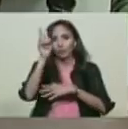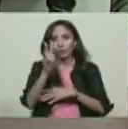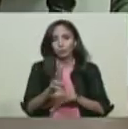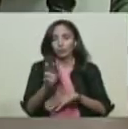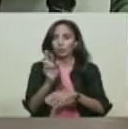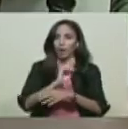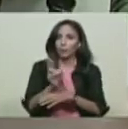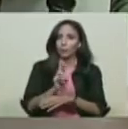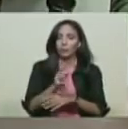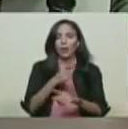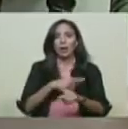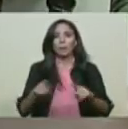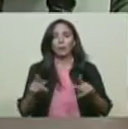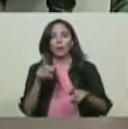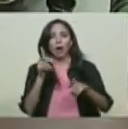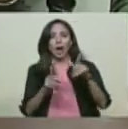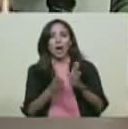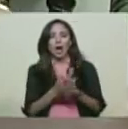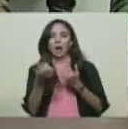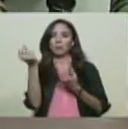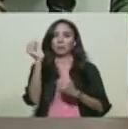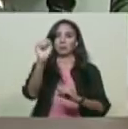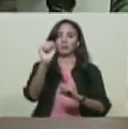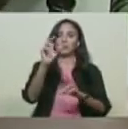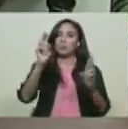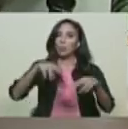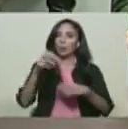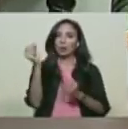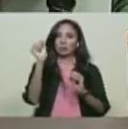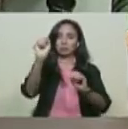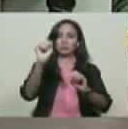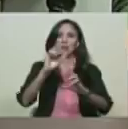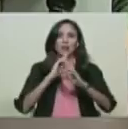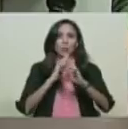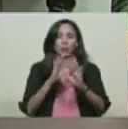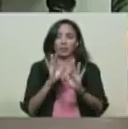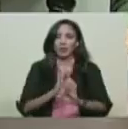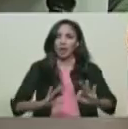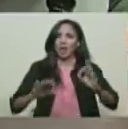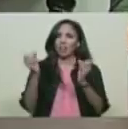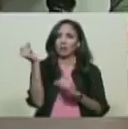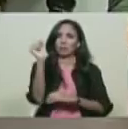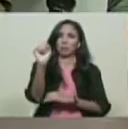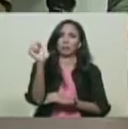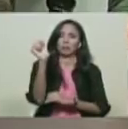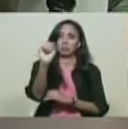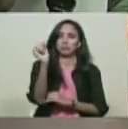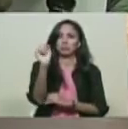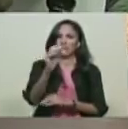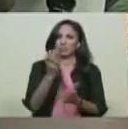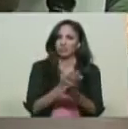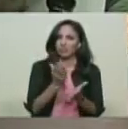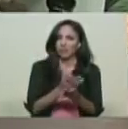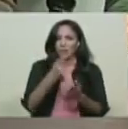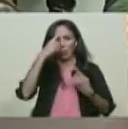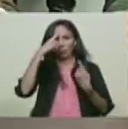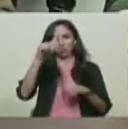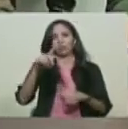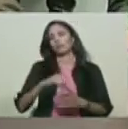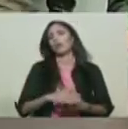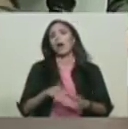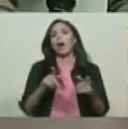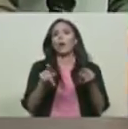Pero parece que le hubiéramos hablado una pared. Ni una respuesta positiva, ni una señal positiva. Se quedan callados, como